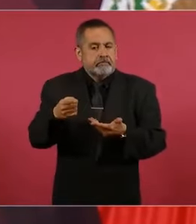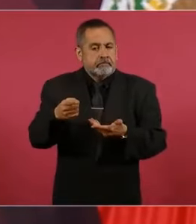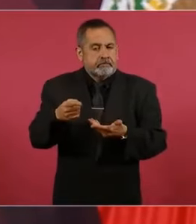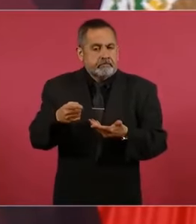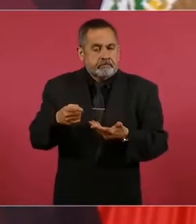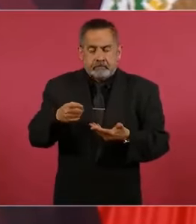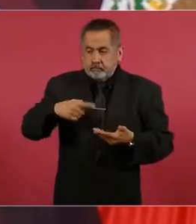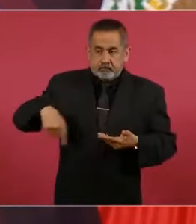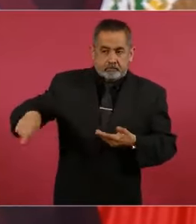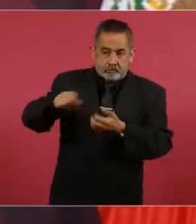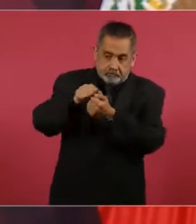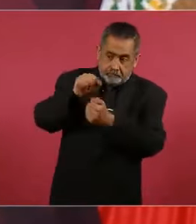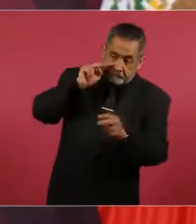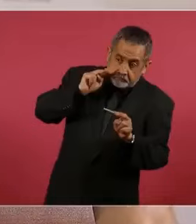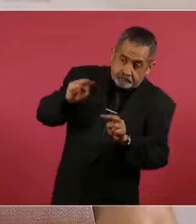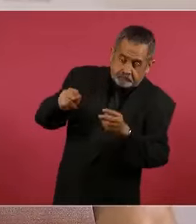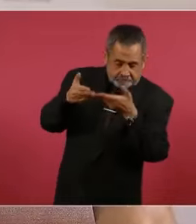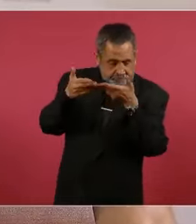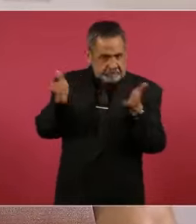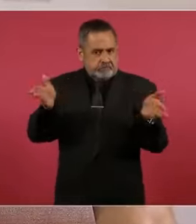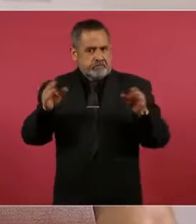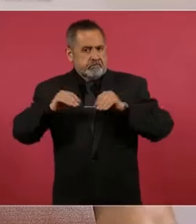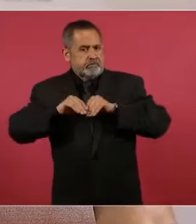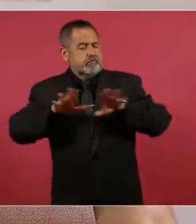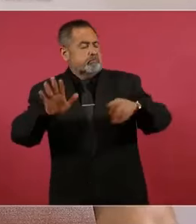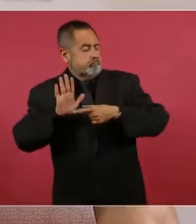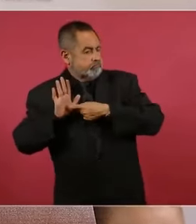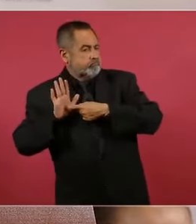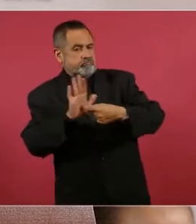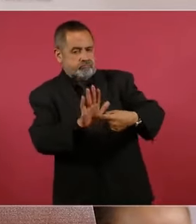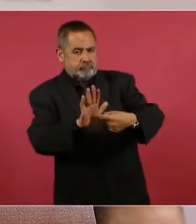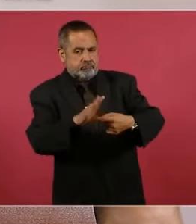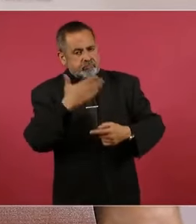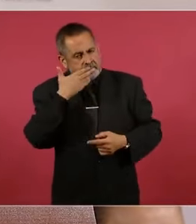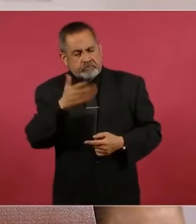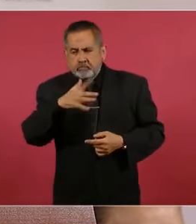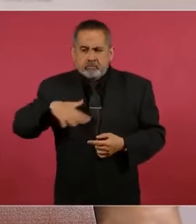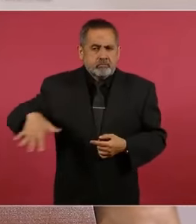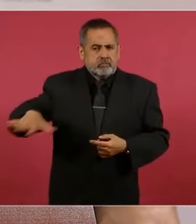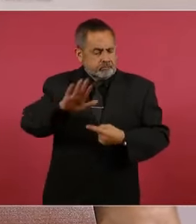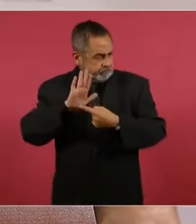la vida pública sea cada vez más pública. Es bueno.